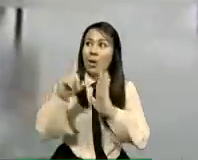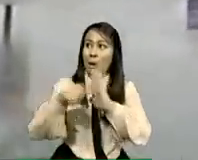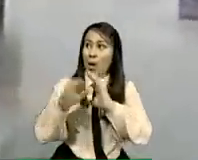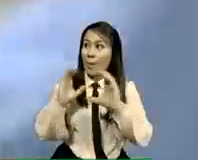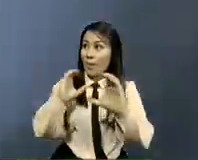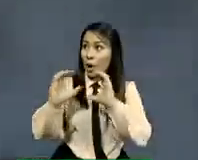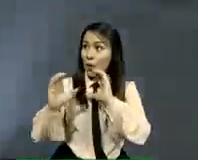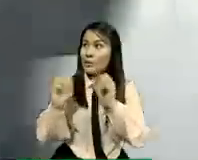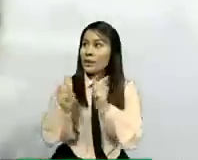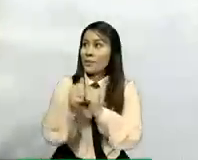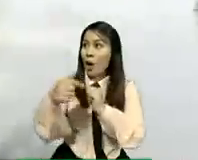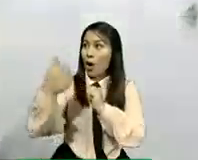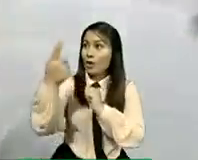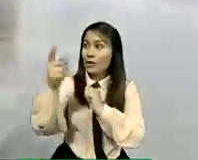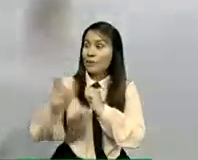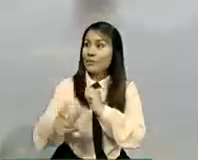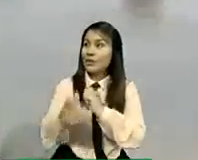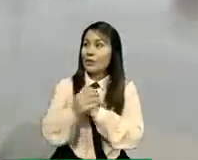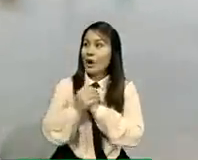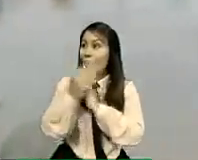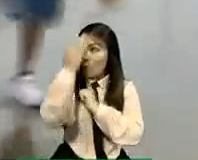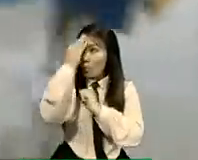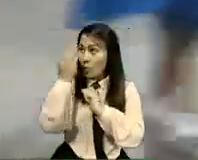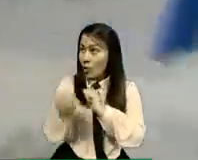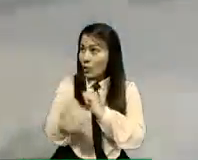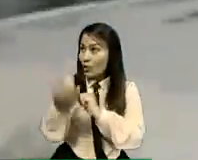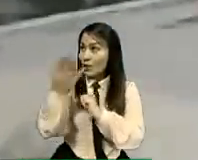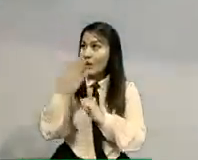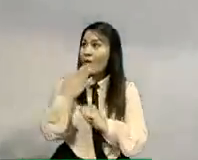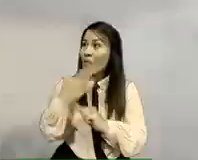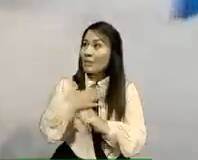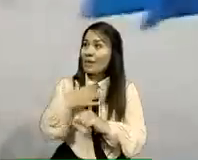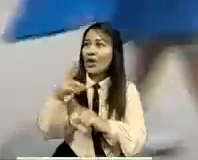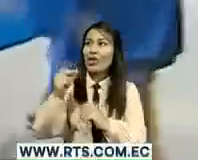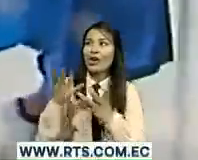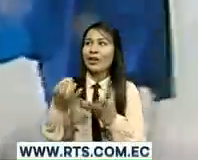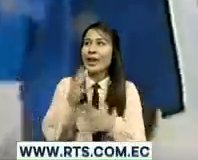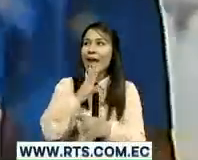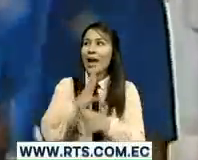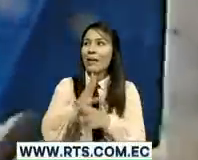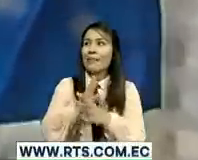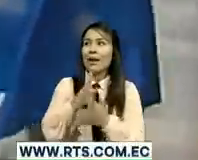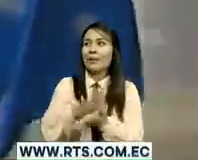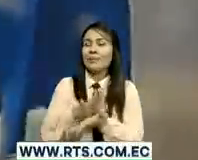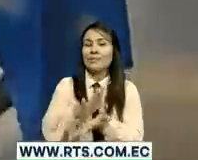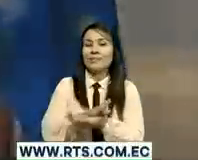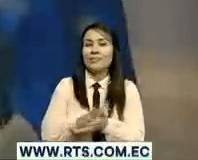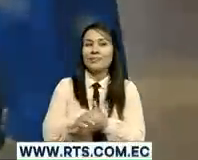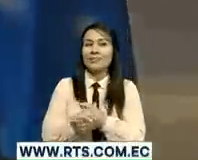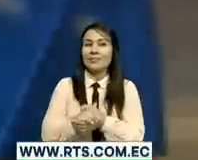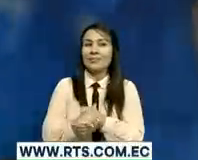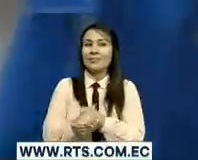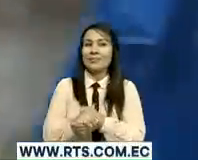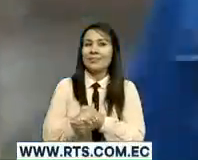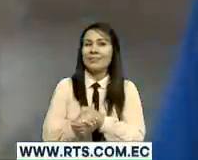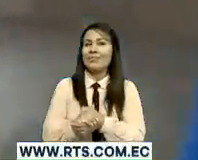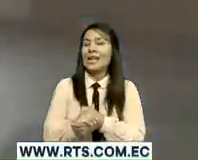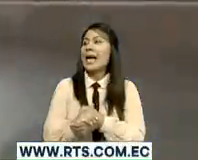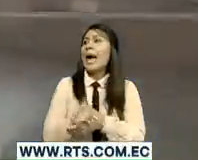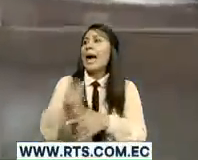persona. Mi señora, buenos días. No quiere dar declaraciones. Bueno, entonces, las personas por lo